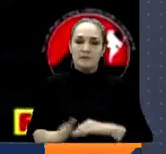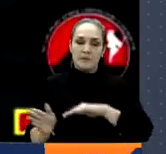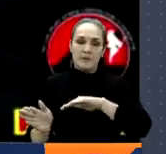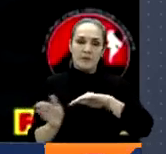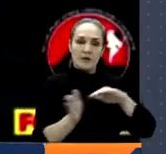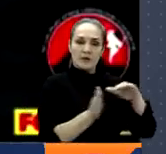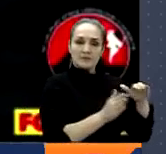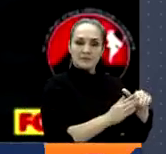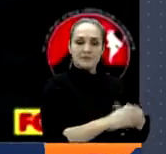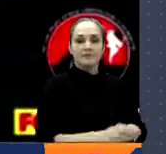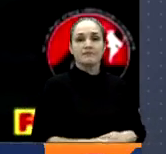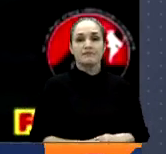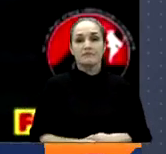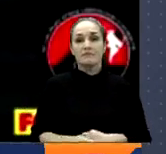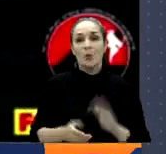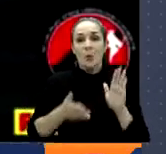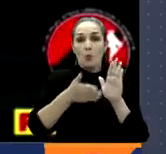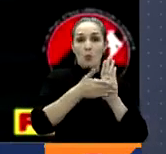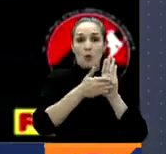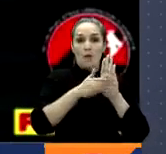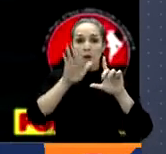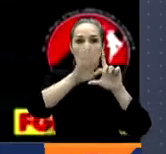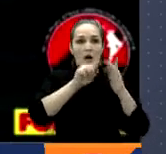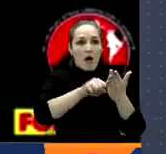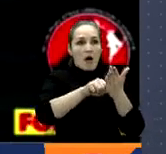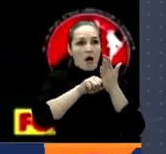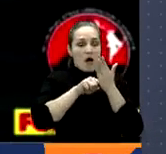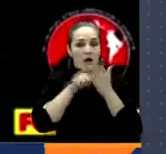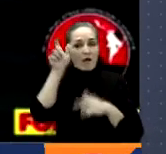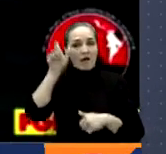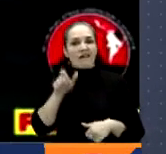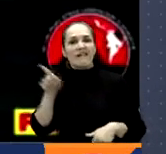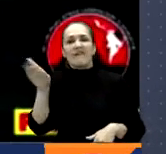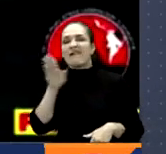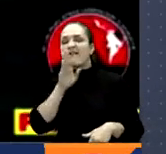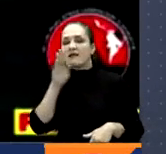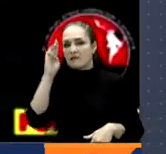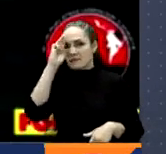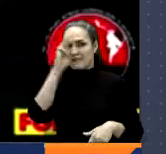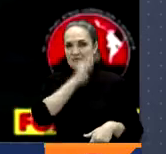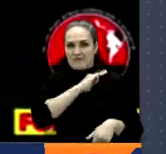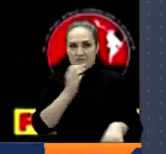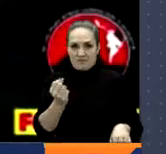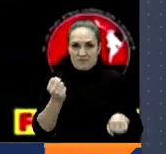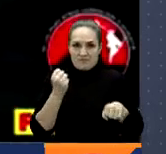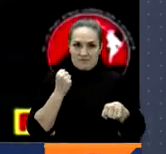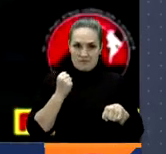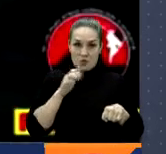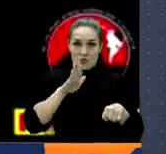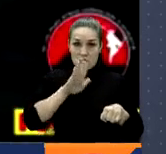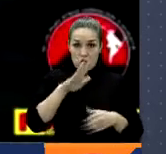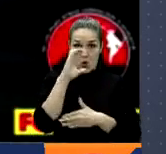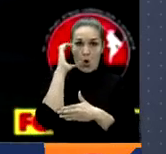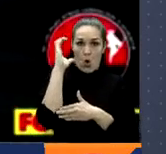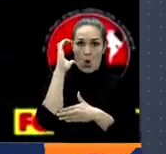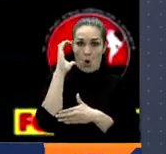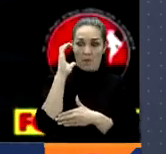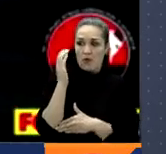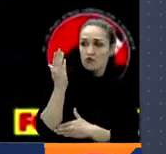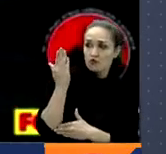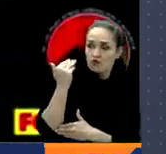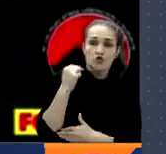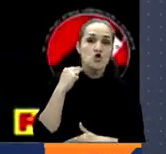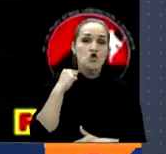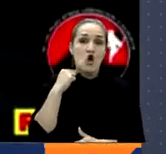Después de la publicación de una prueba de supervivencia de un soldado del ejército secuestrado en noviembre del año pasado por el ELN en Tibú Norte de